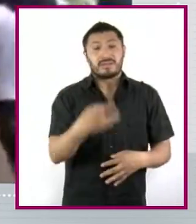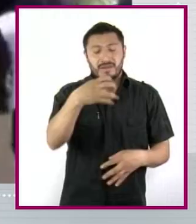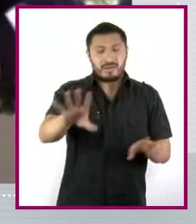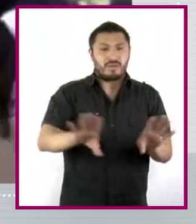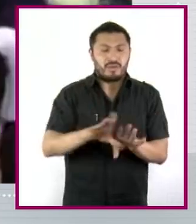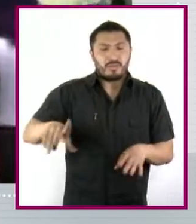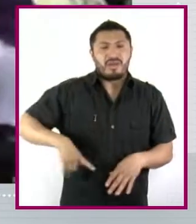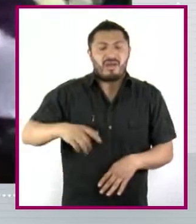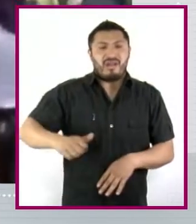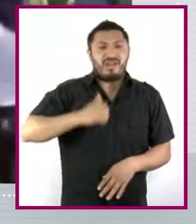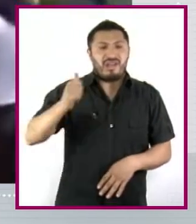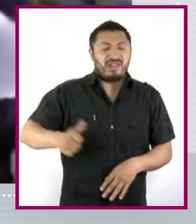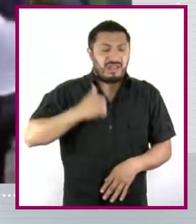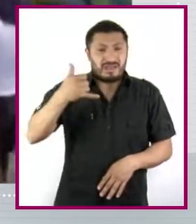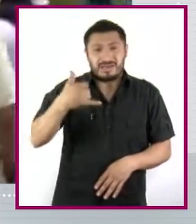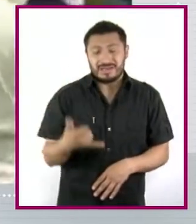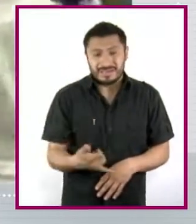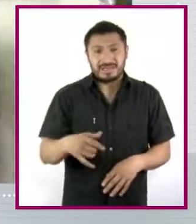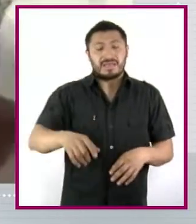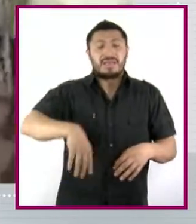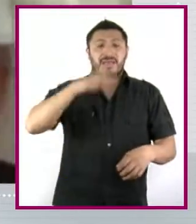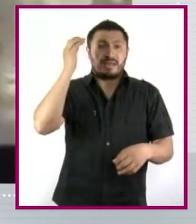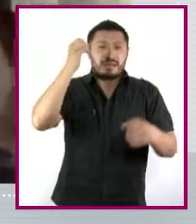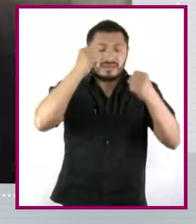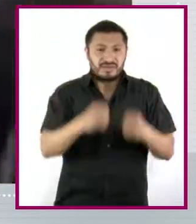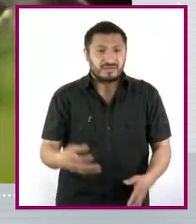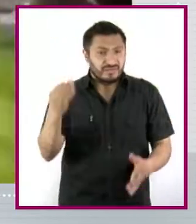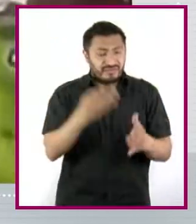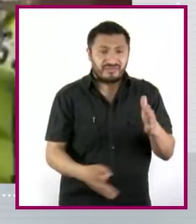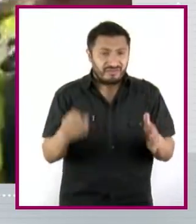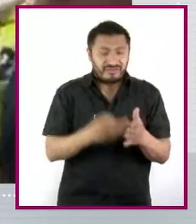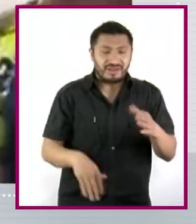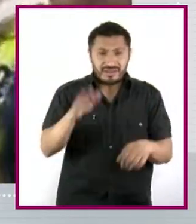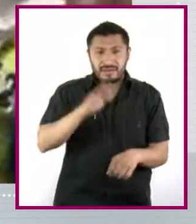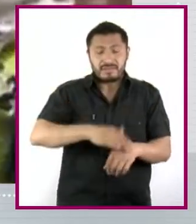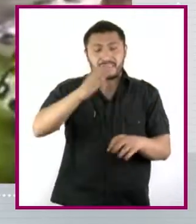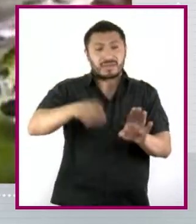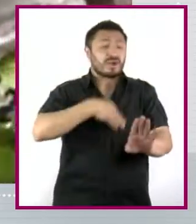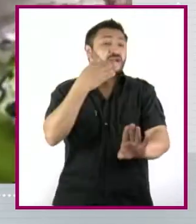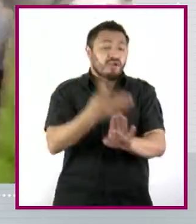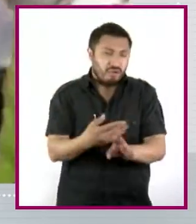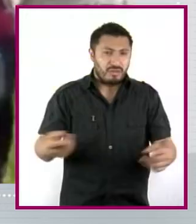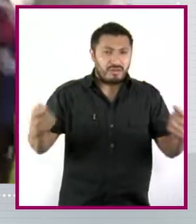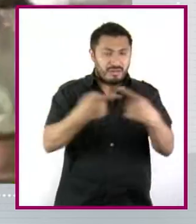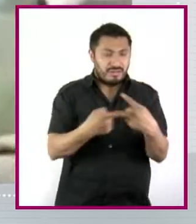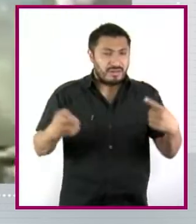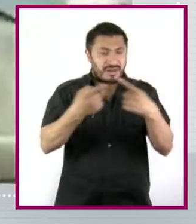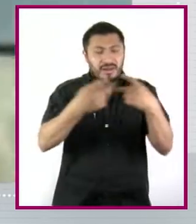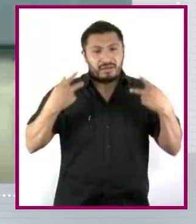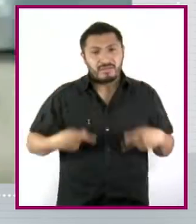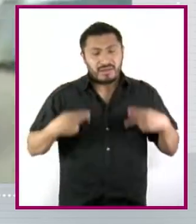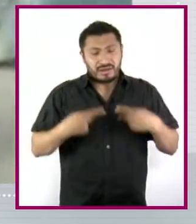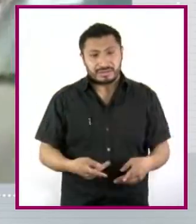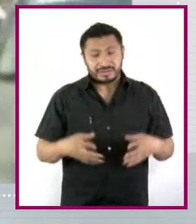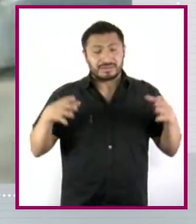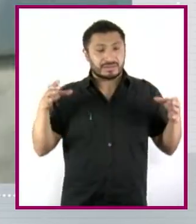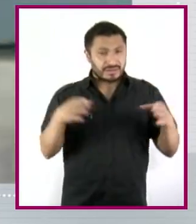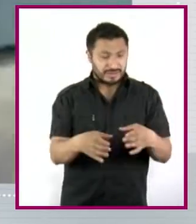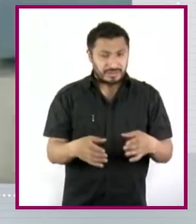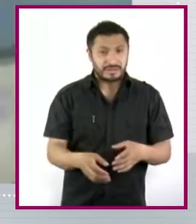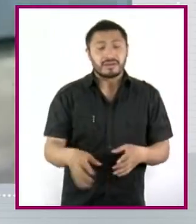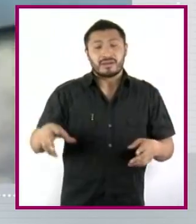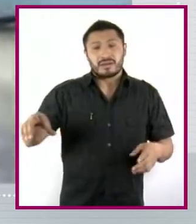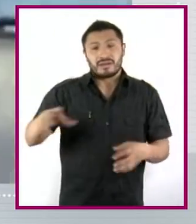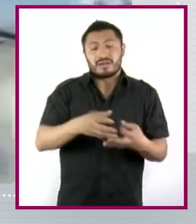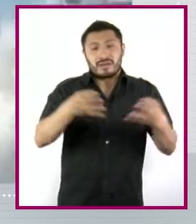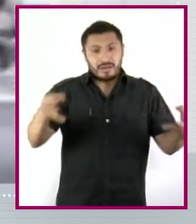de poder y aumentó la inseguridad y la violencia, perturbando aún más las relaciones entre criminales y habitantes de las comunidades. El territorio y el